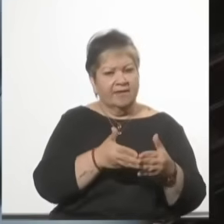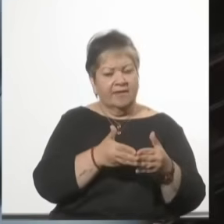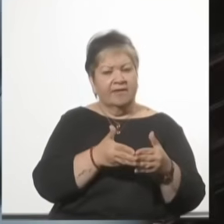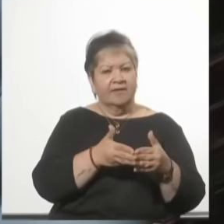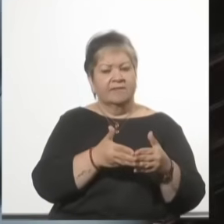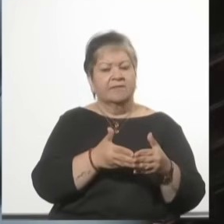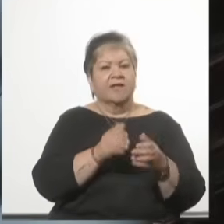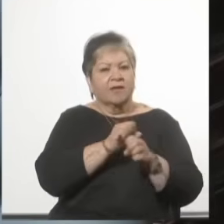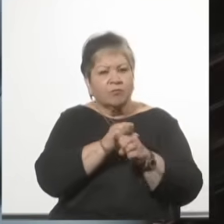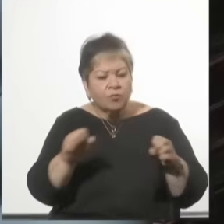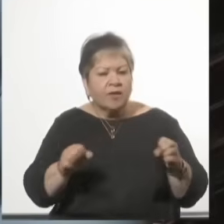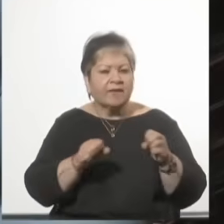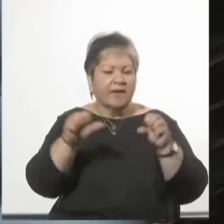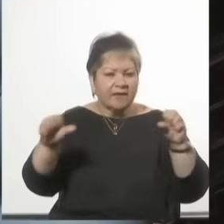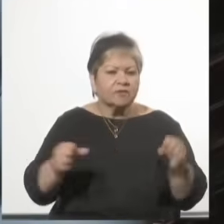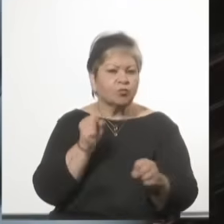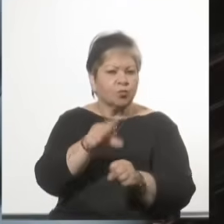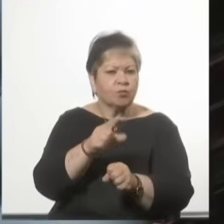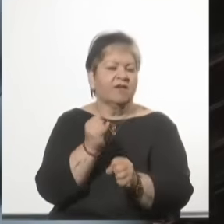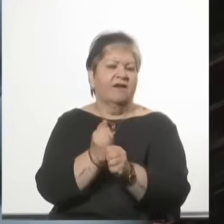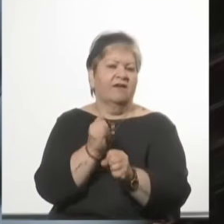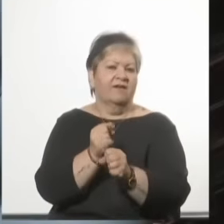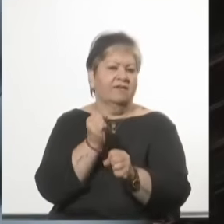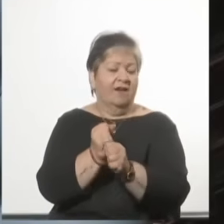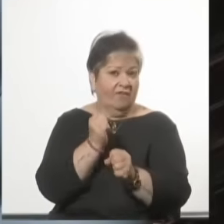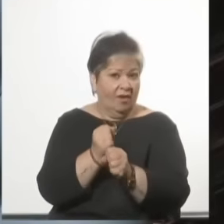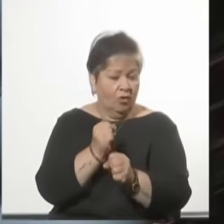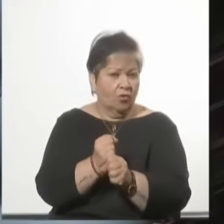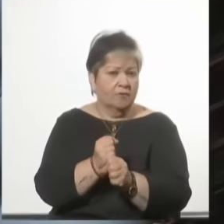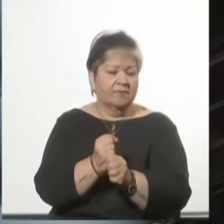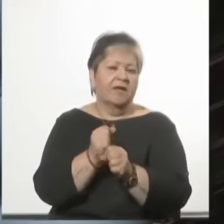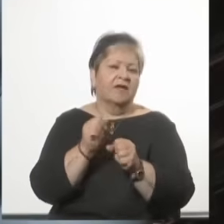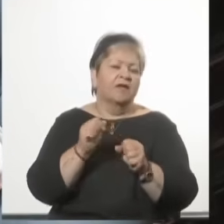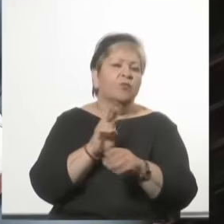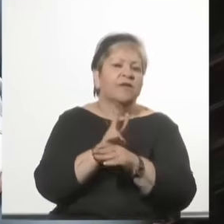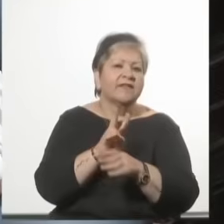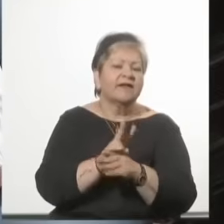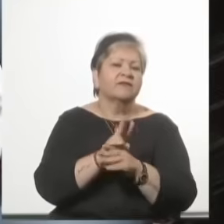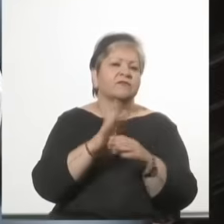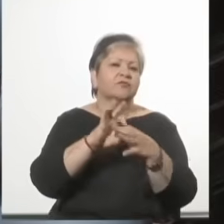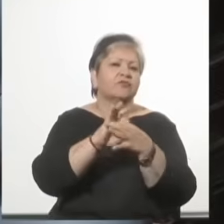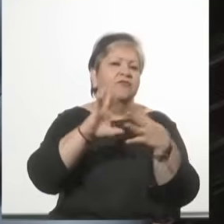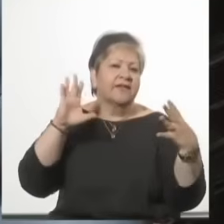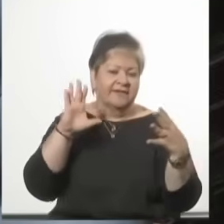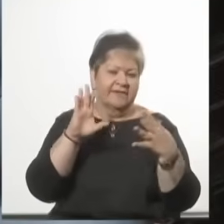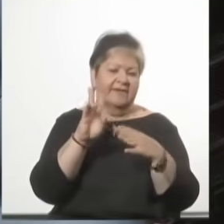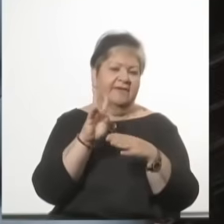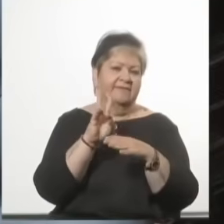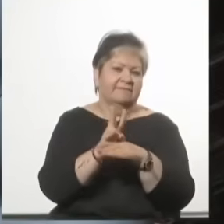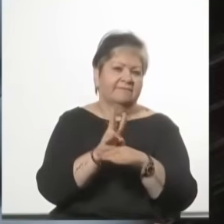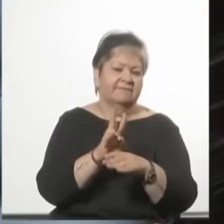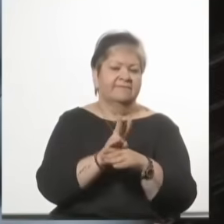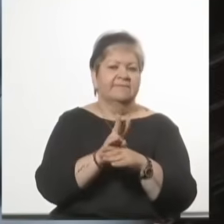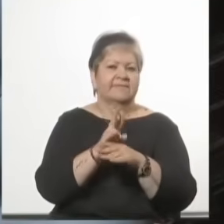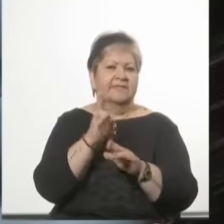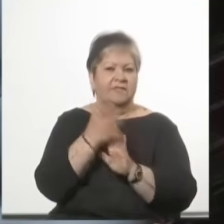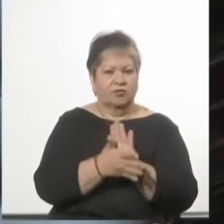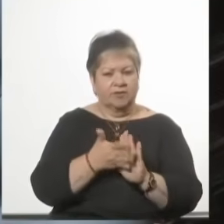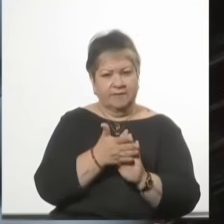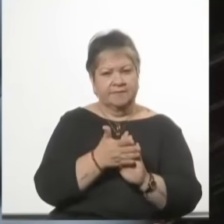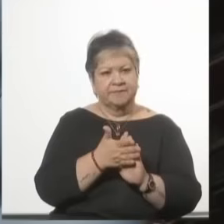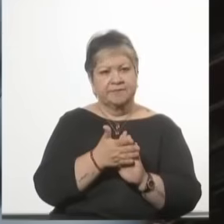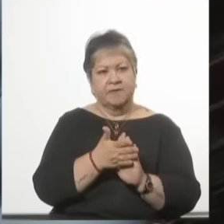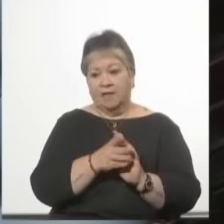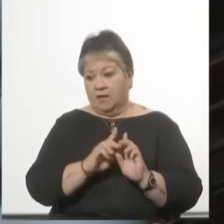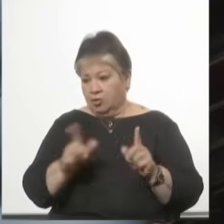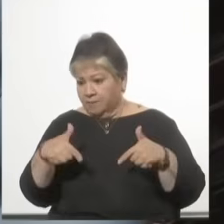permitan desarrollar su misión fundamental en la protección de la soberanía nacional y de los recursos del país. Insistimos, no hay nadie, ni esta ministra,